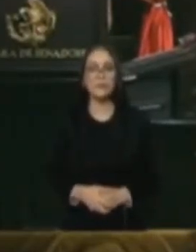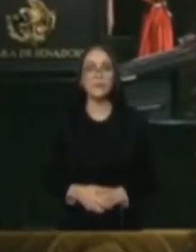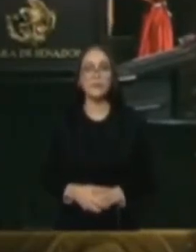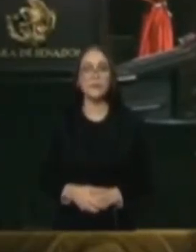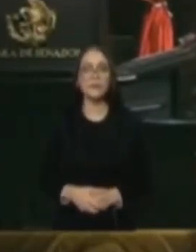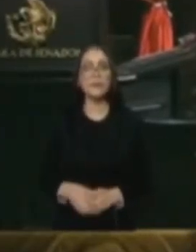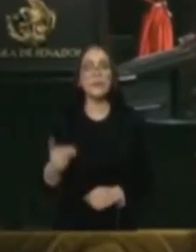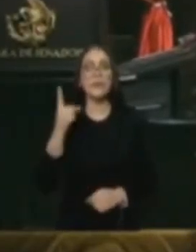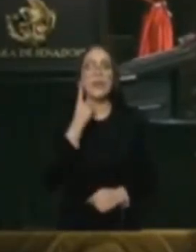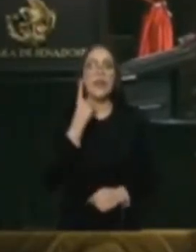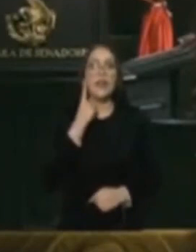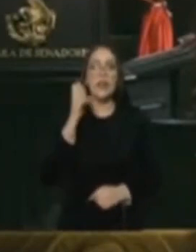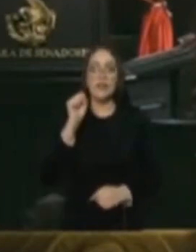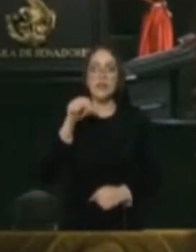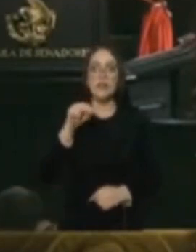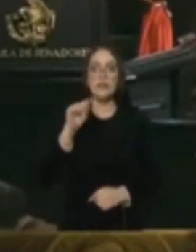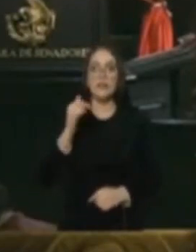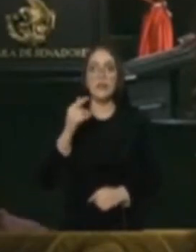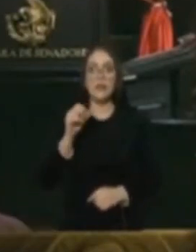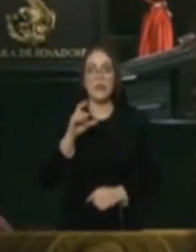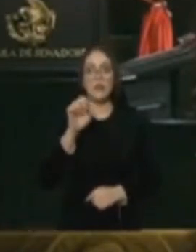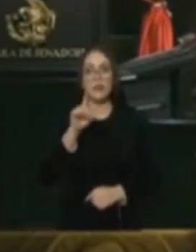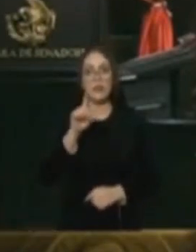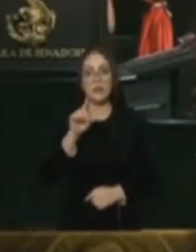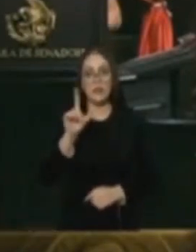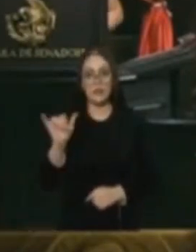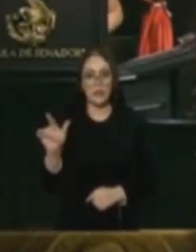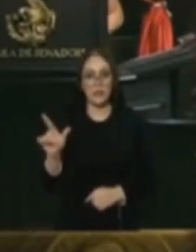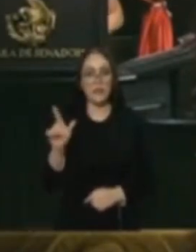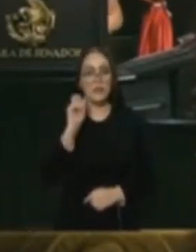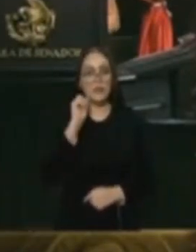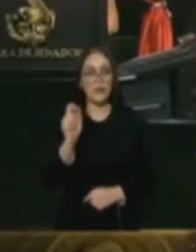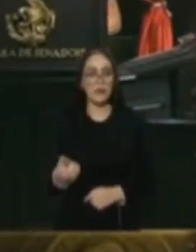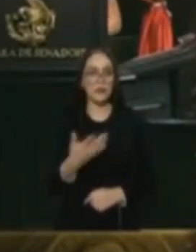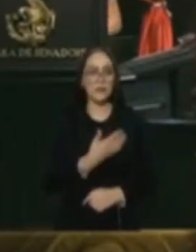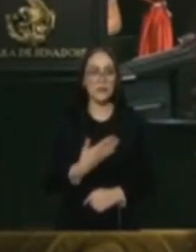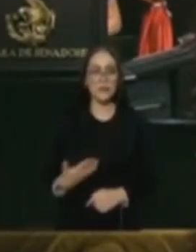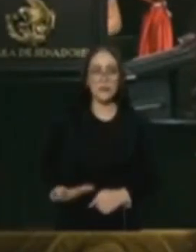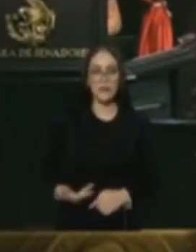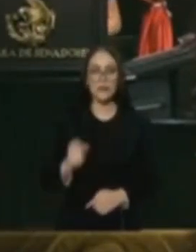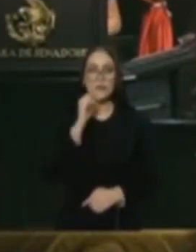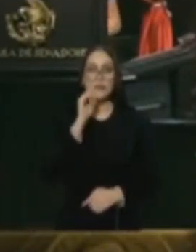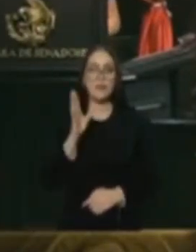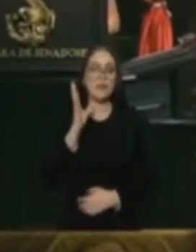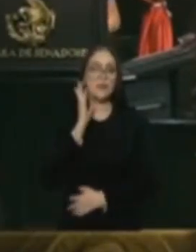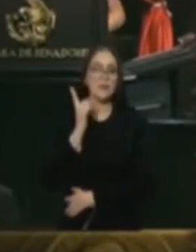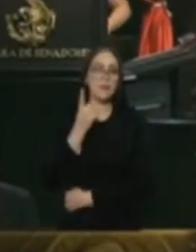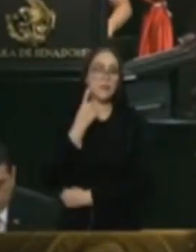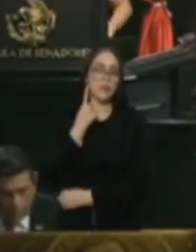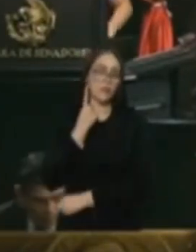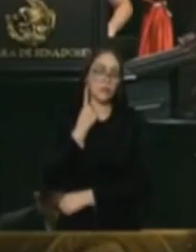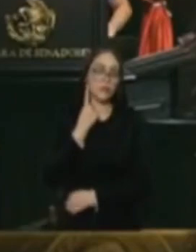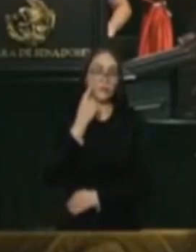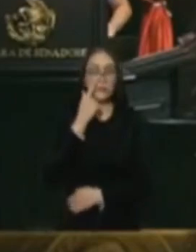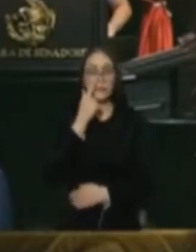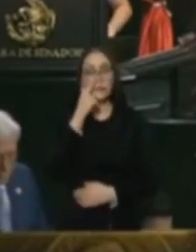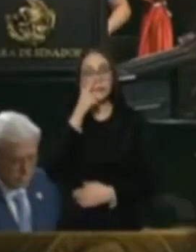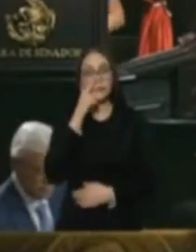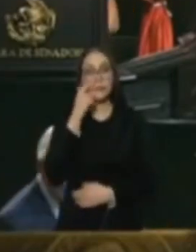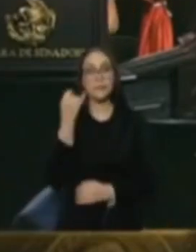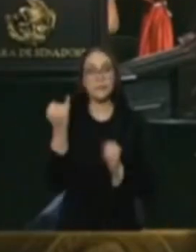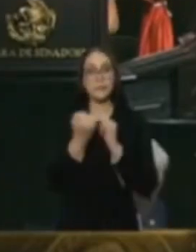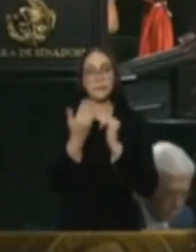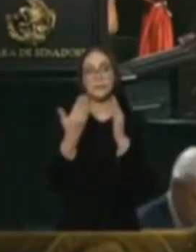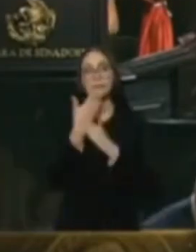Diputado Santiago Krill Miranda, presidente de la Cámara de Diputadas y Diputados, bienvenido a